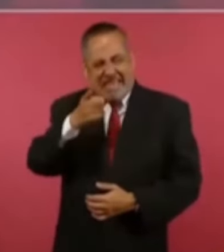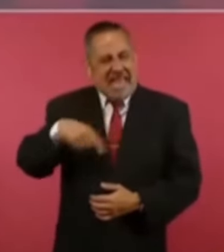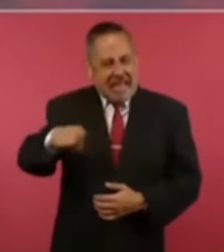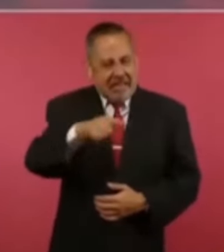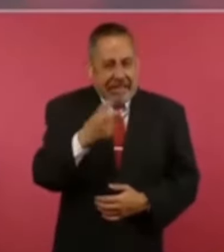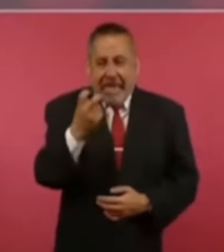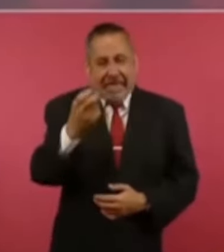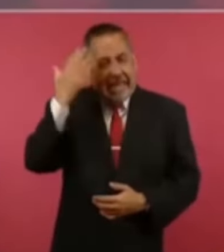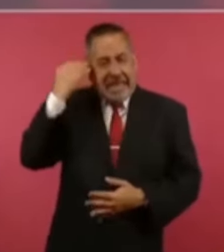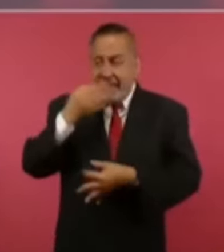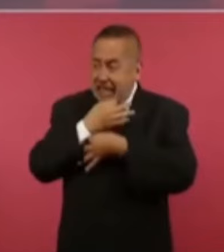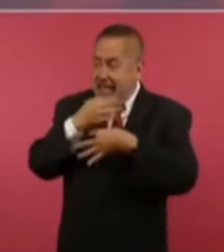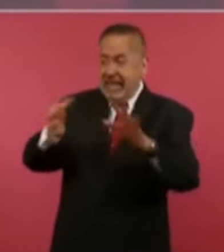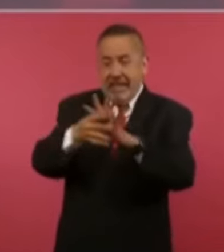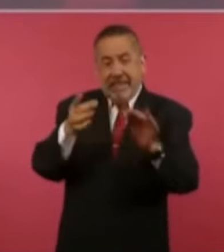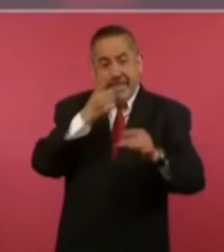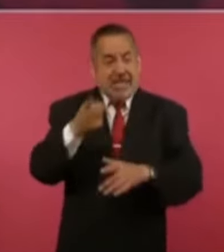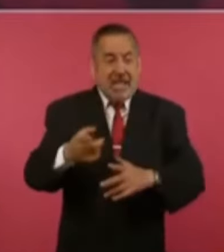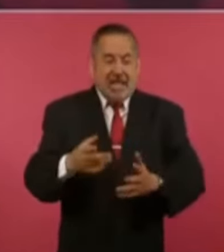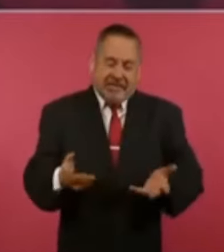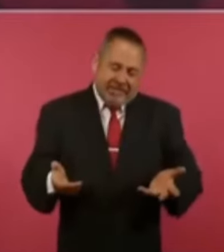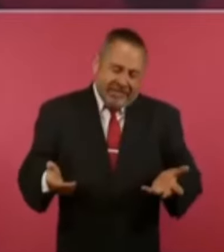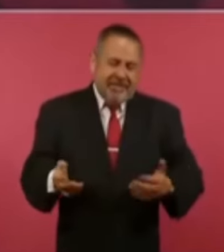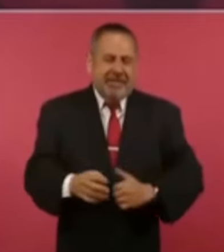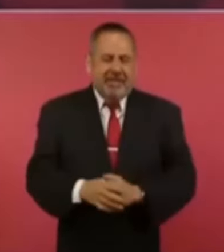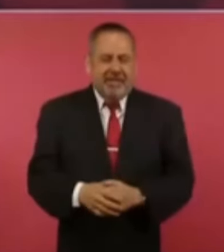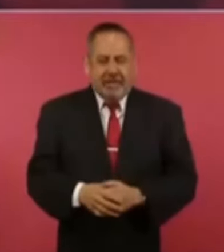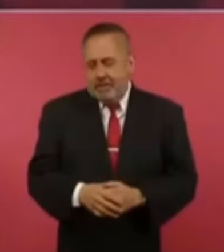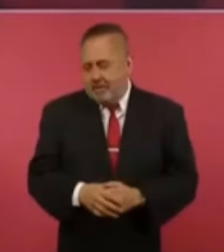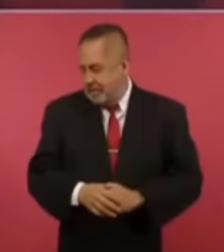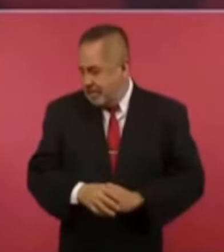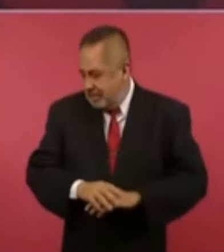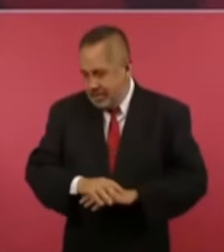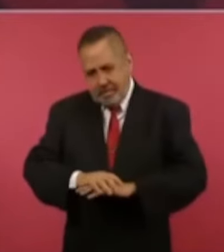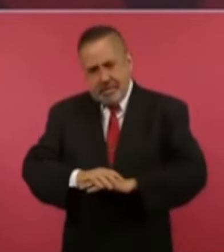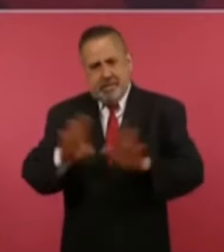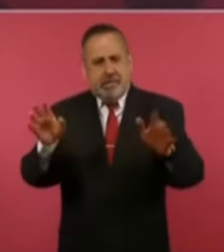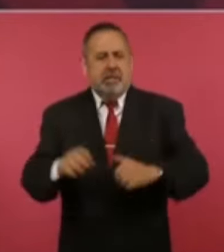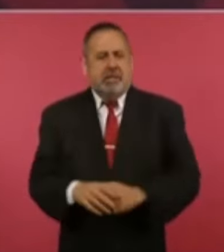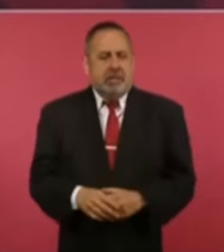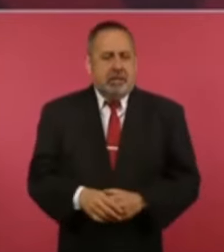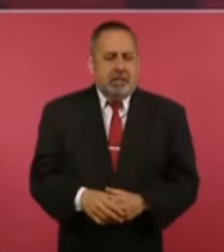Ese era el mensaje. Bien, pero nada más, ¿sí? Como entonces ya sino como agregado, bueno, yo creo que